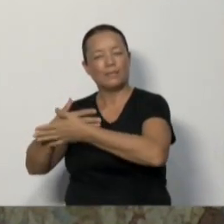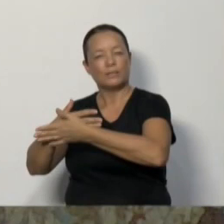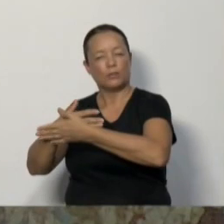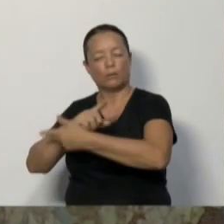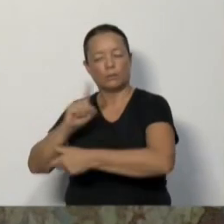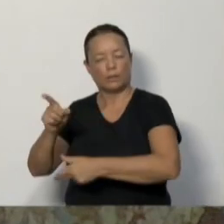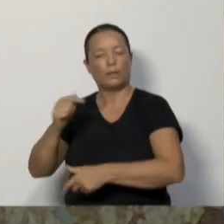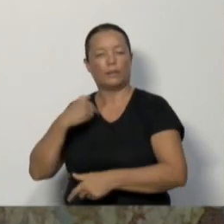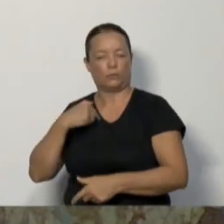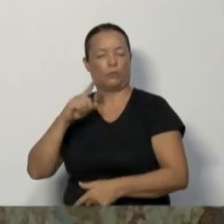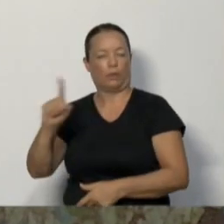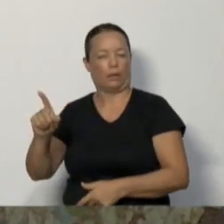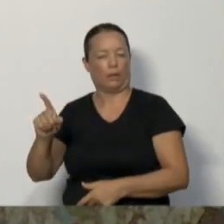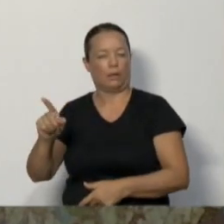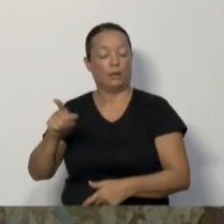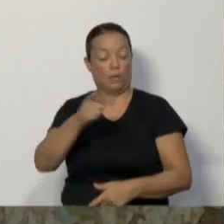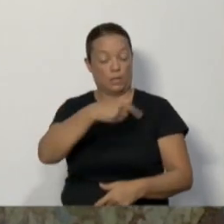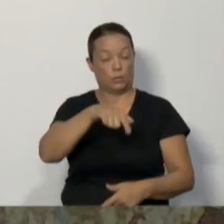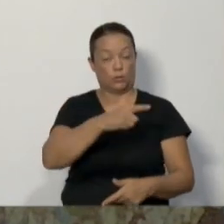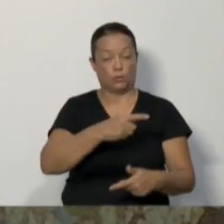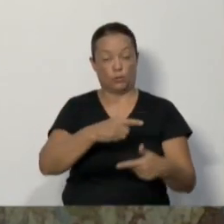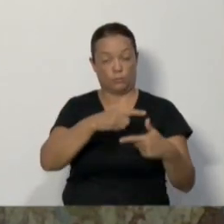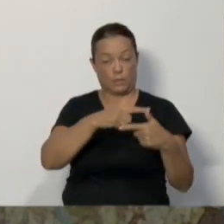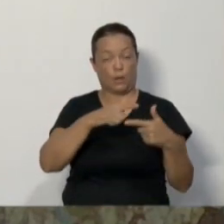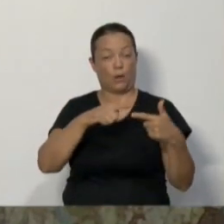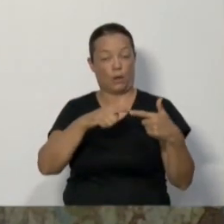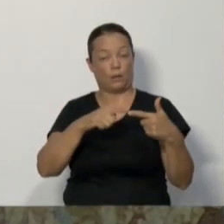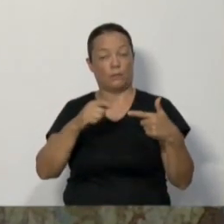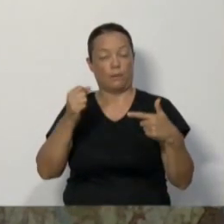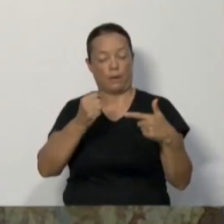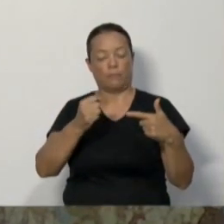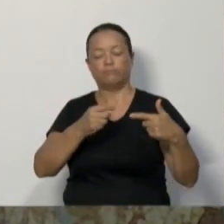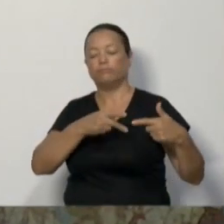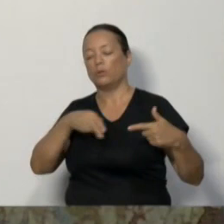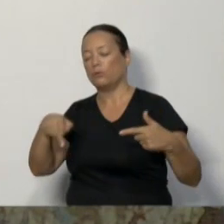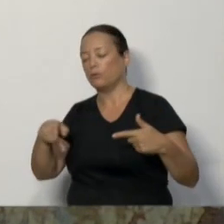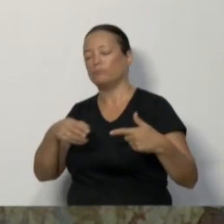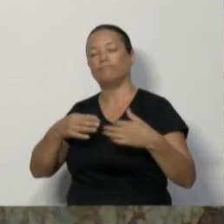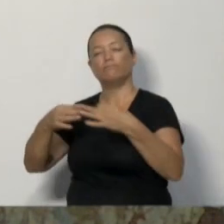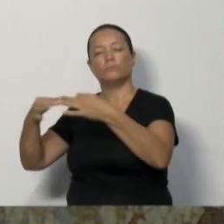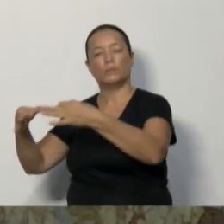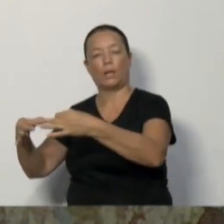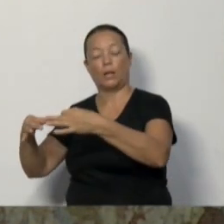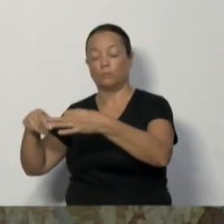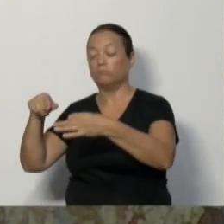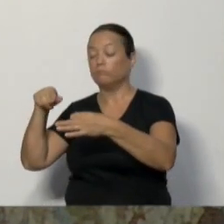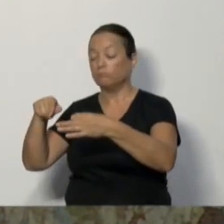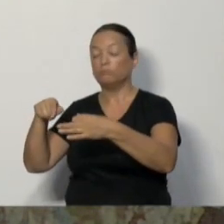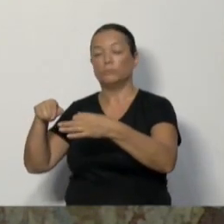indicaré. Cuando llegaron al lugar que Dios le había indicado, erigió un